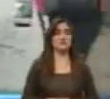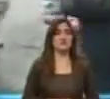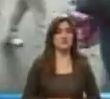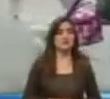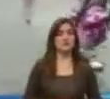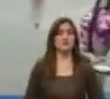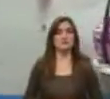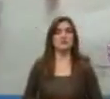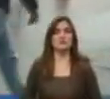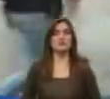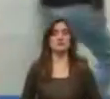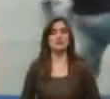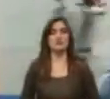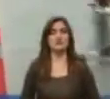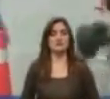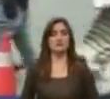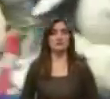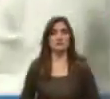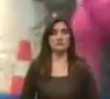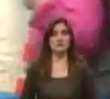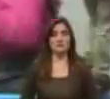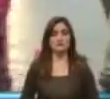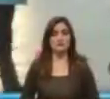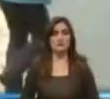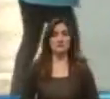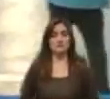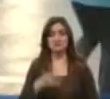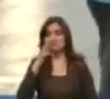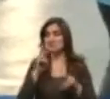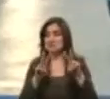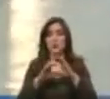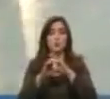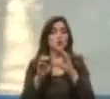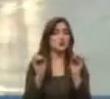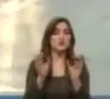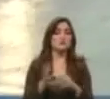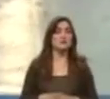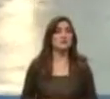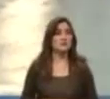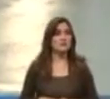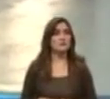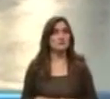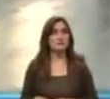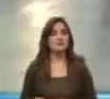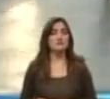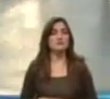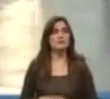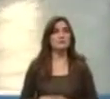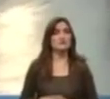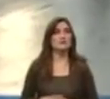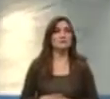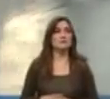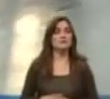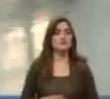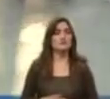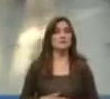la ausencia de las diferentes de unidades del transporte público. Lo que también, por ejemplo, en este momento vemos la primera unidad,